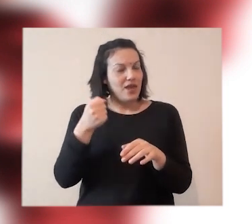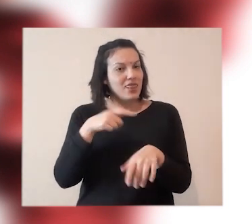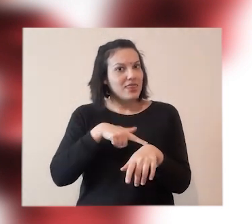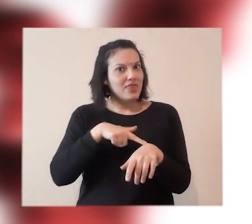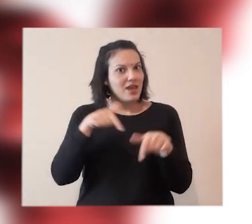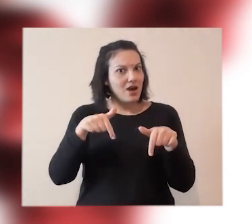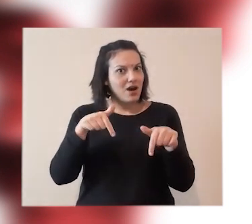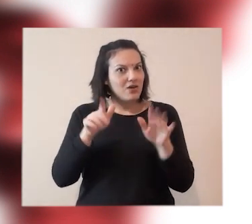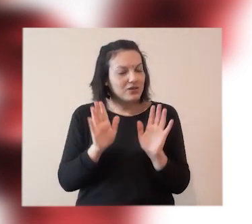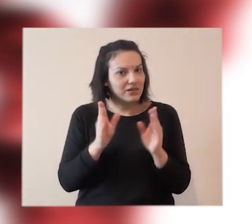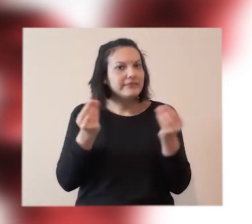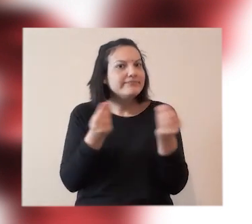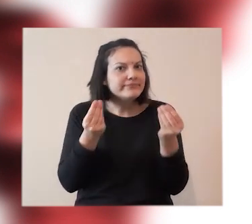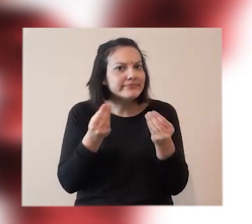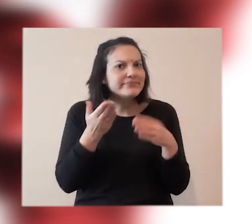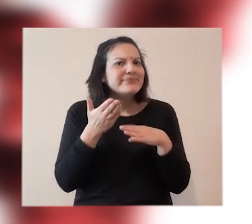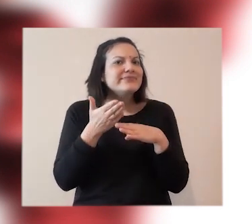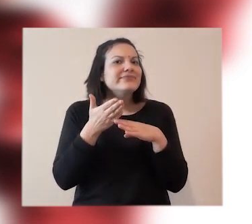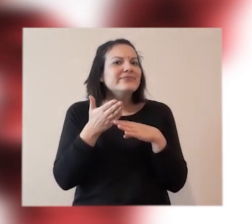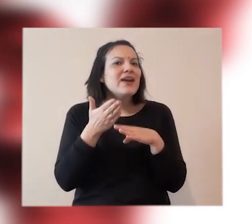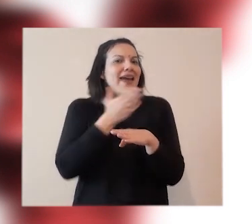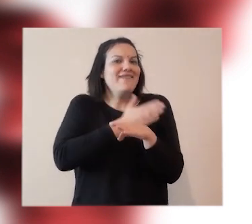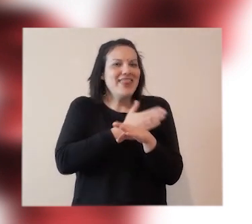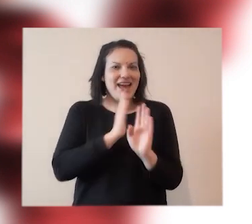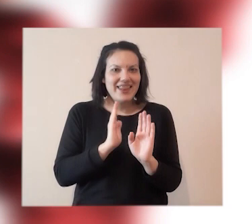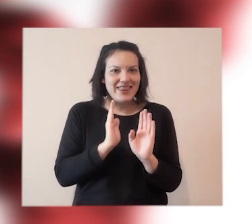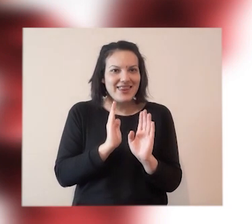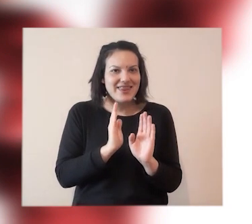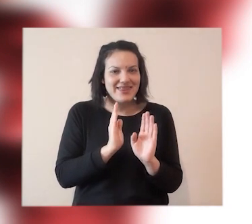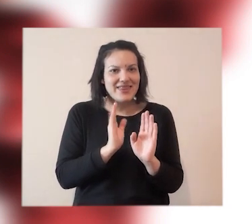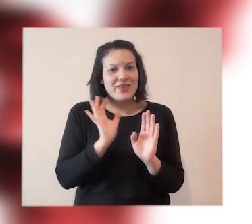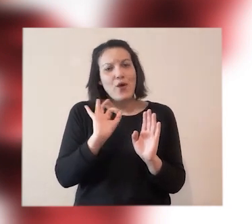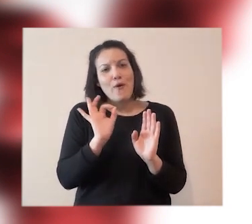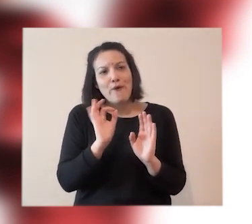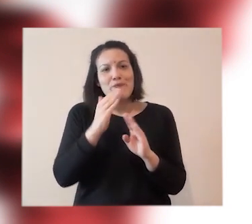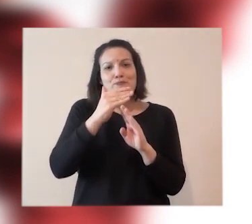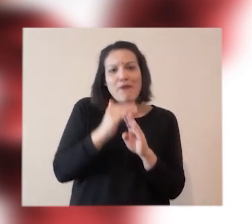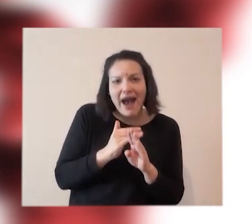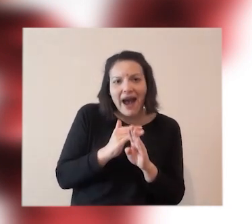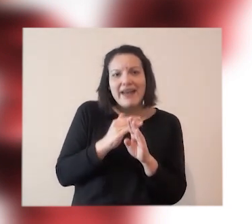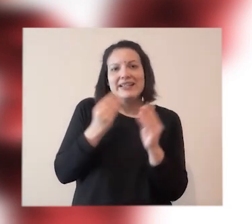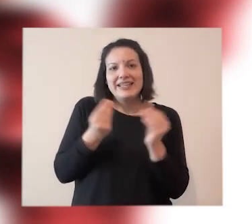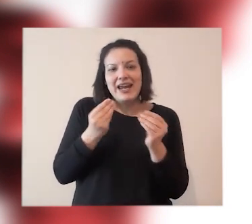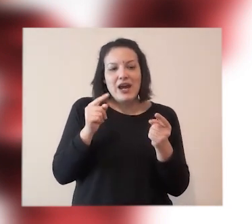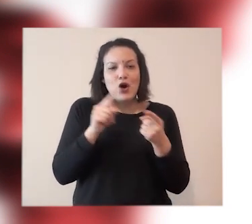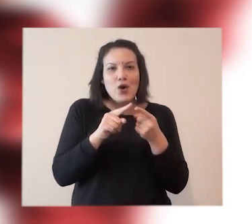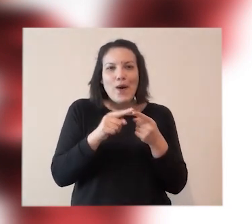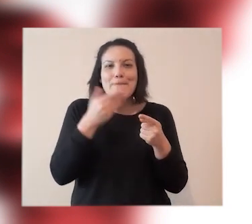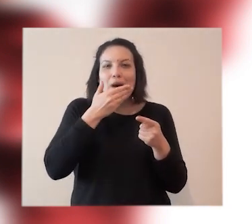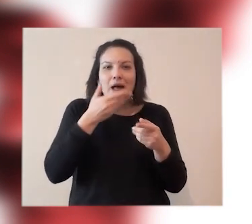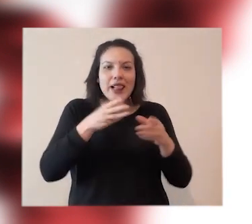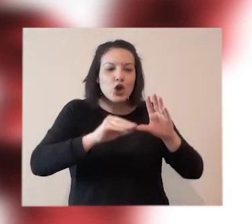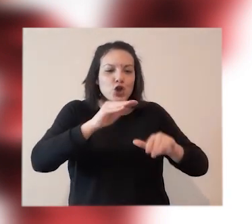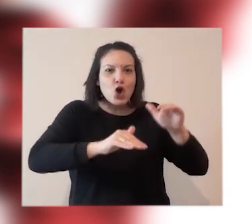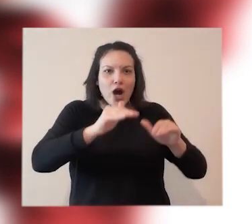tiempos para poder evitar o minimizar en gran parte el contacto con el papel. Y el otro